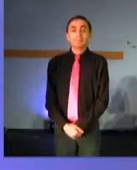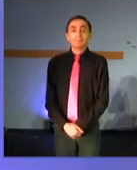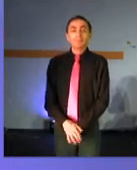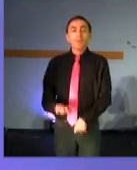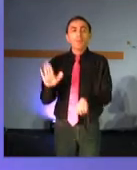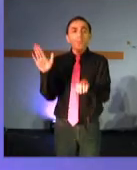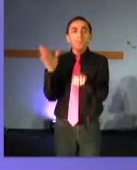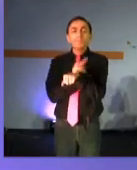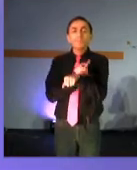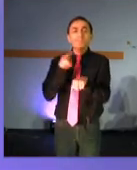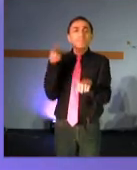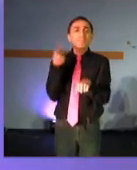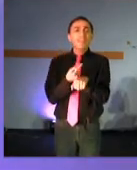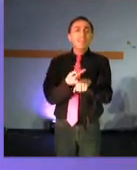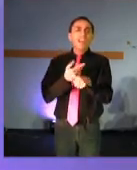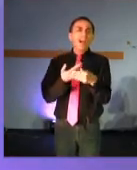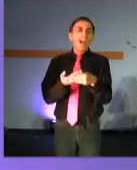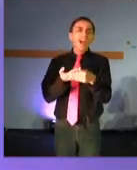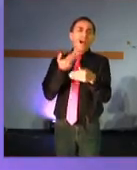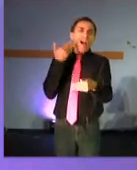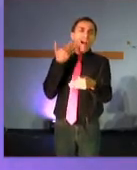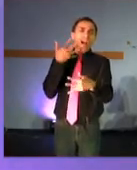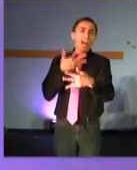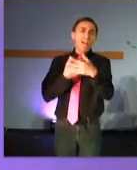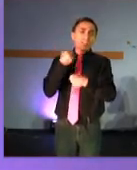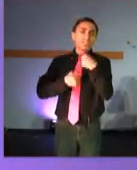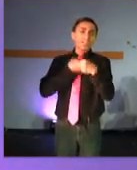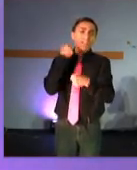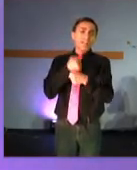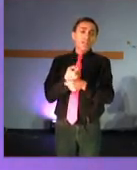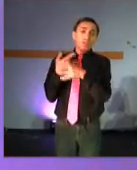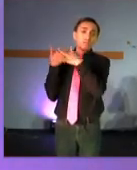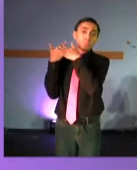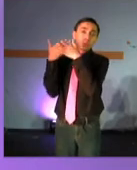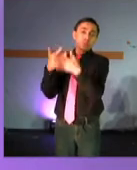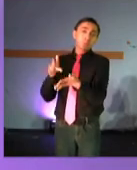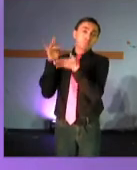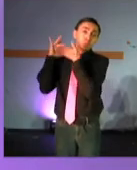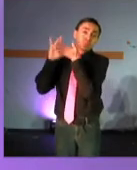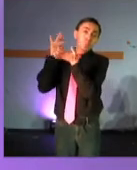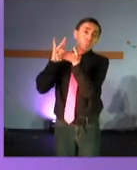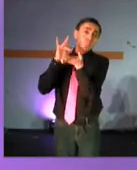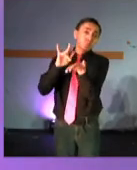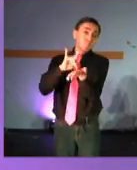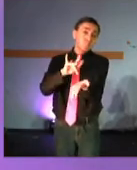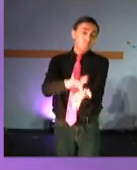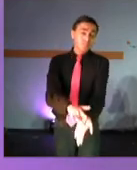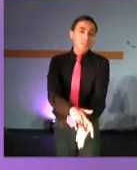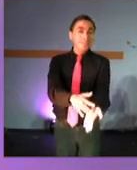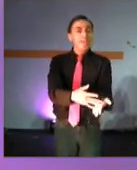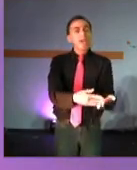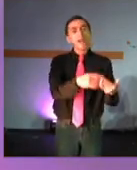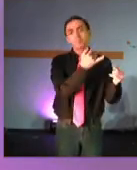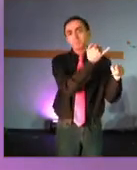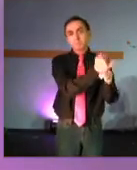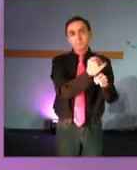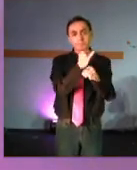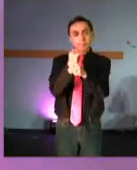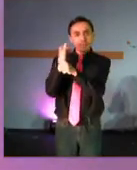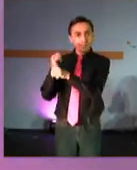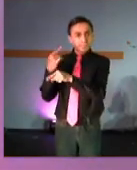hace ya unos 15 años nos viene apoyando en distintas investigaciones